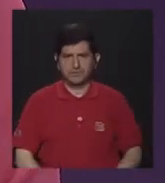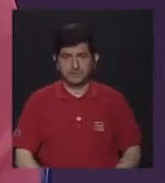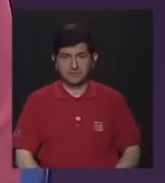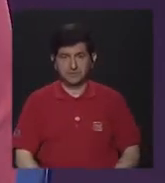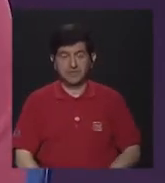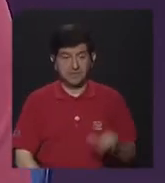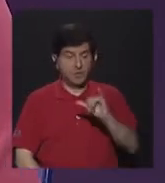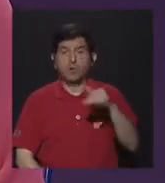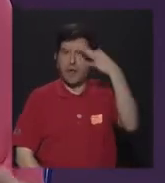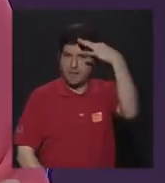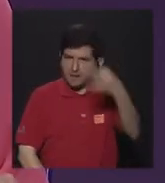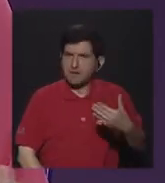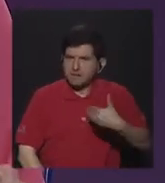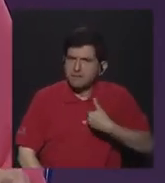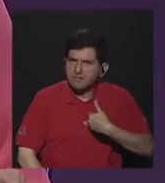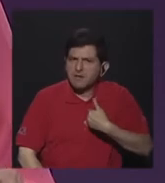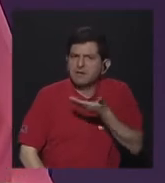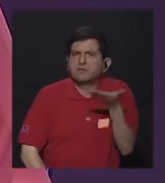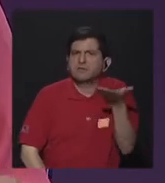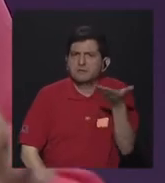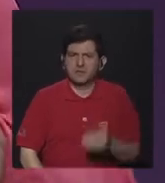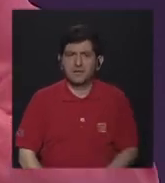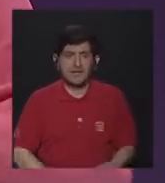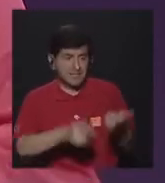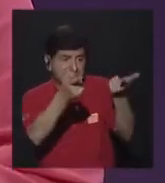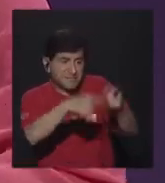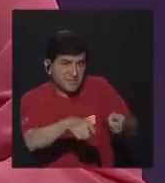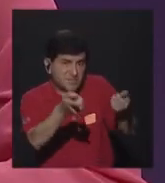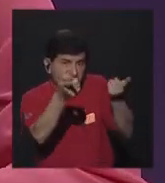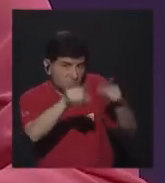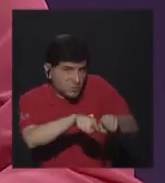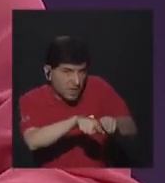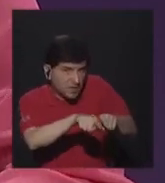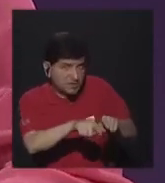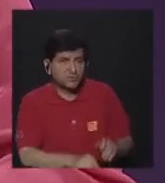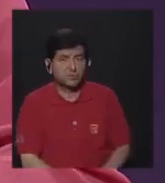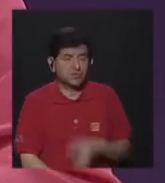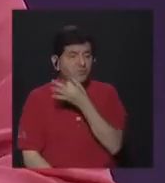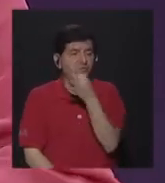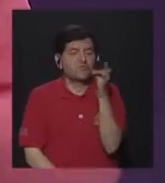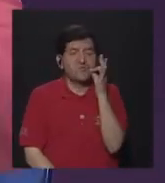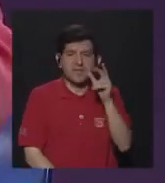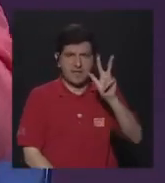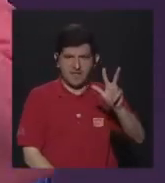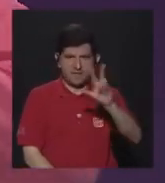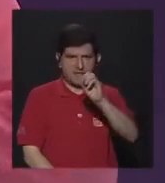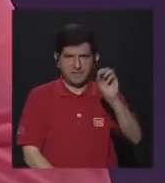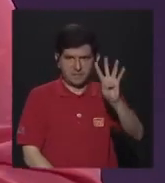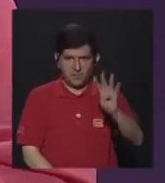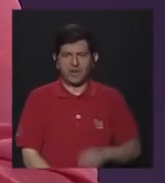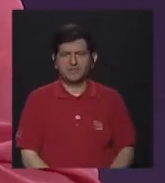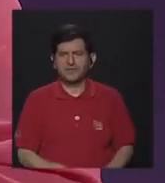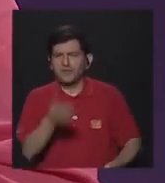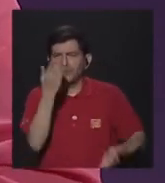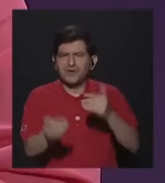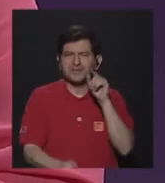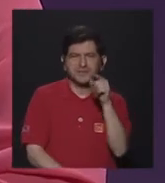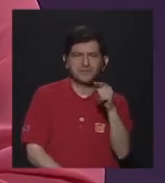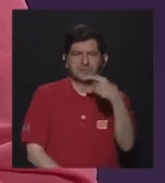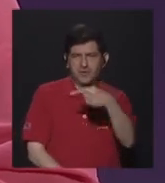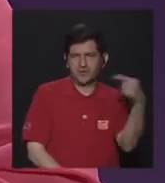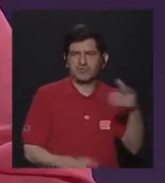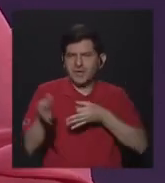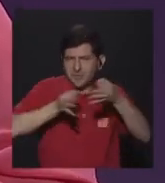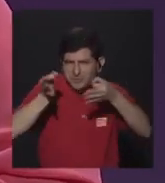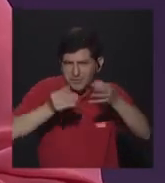y dar criterios sobre lo que está sucediendo en finca 3 y fincas para apretarles gustado este cuéntenos que lo que está